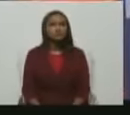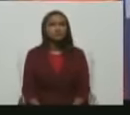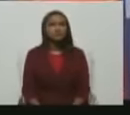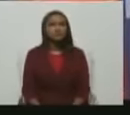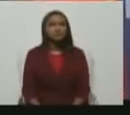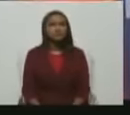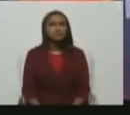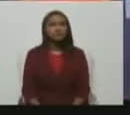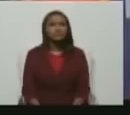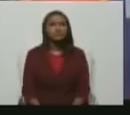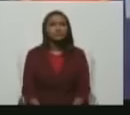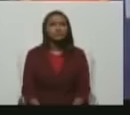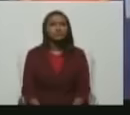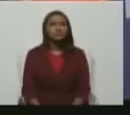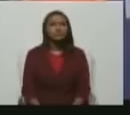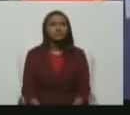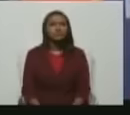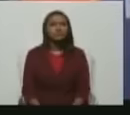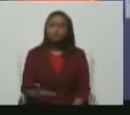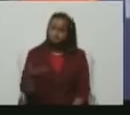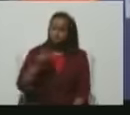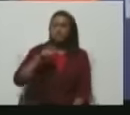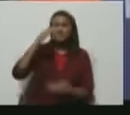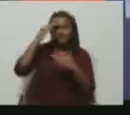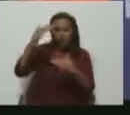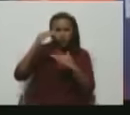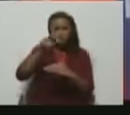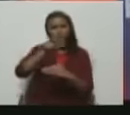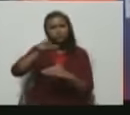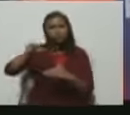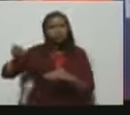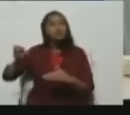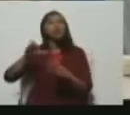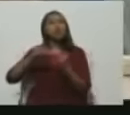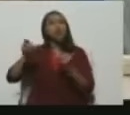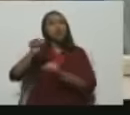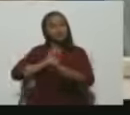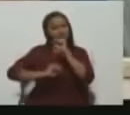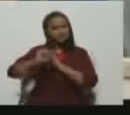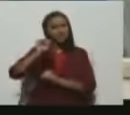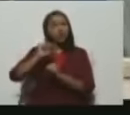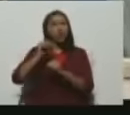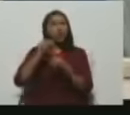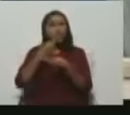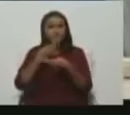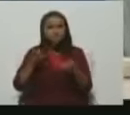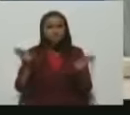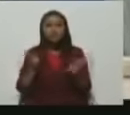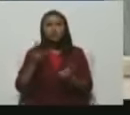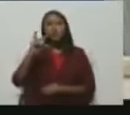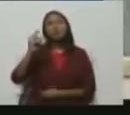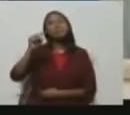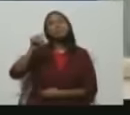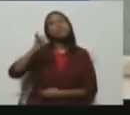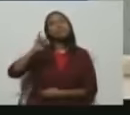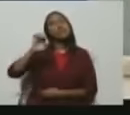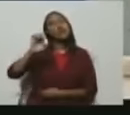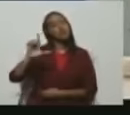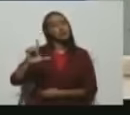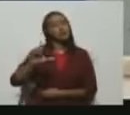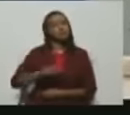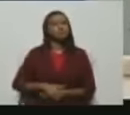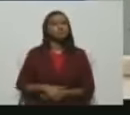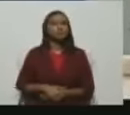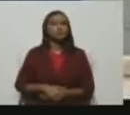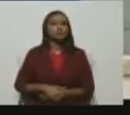presente, y nuestro compañero hermano defensor público general, Daniel,